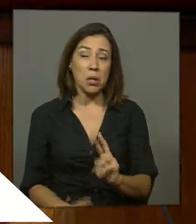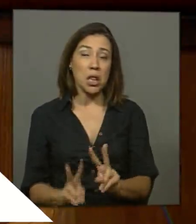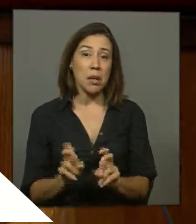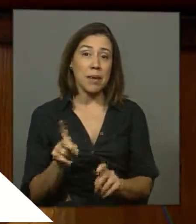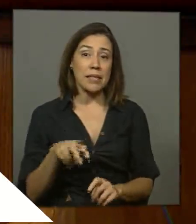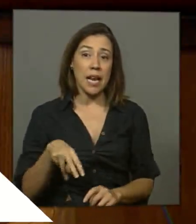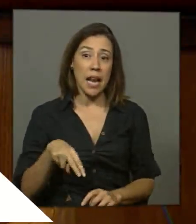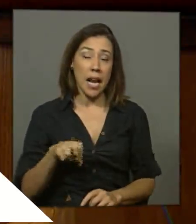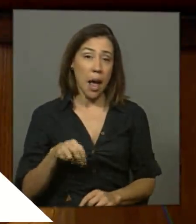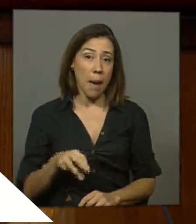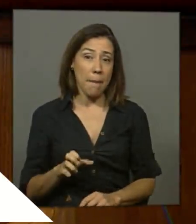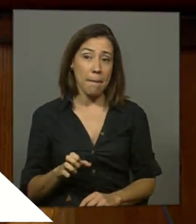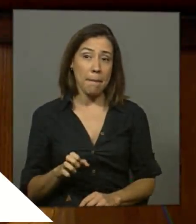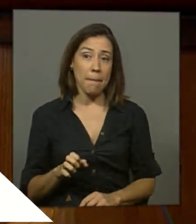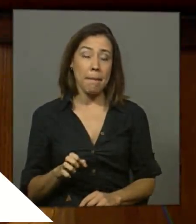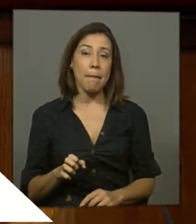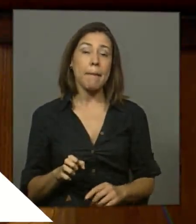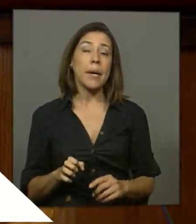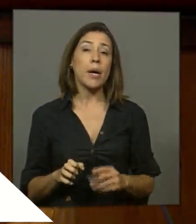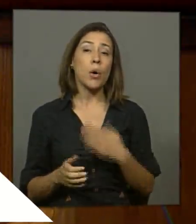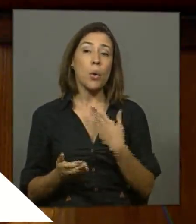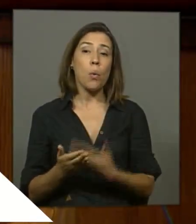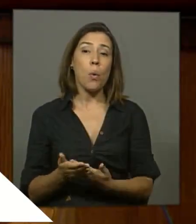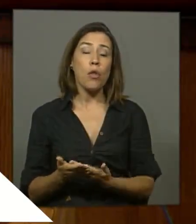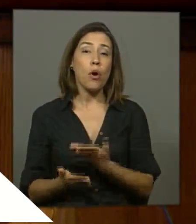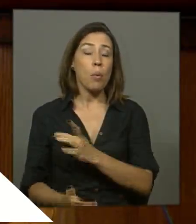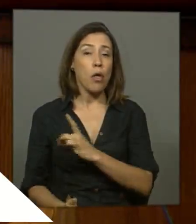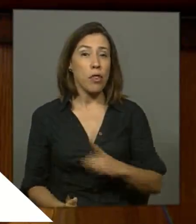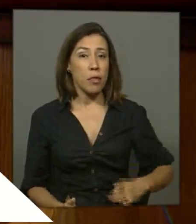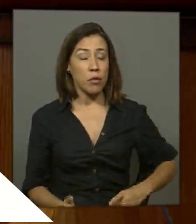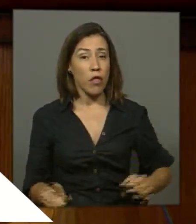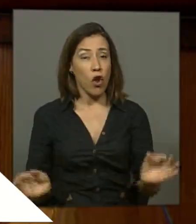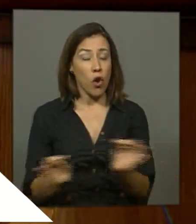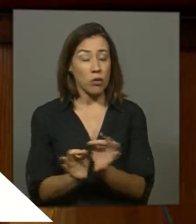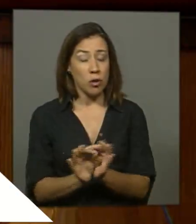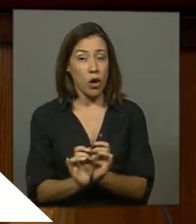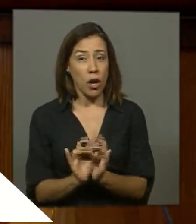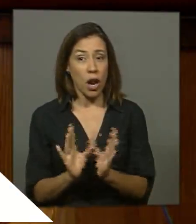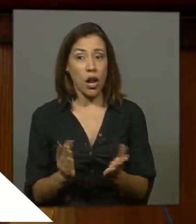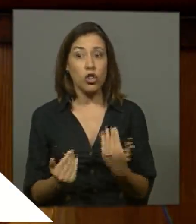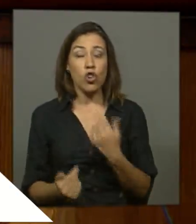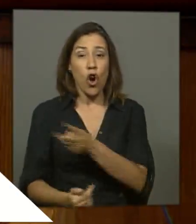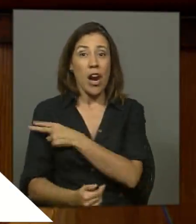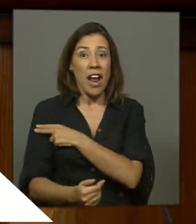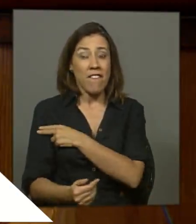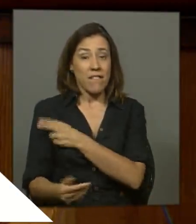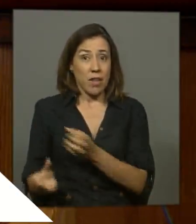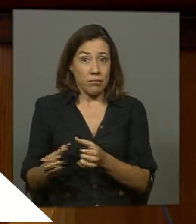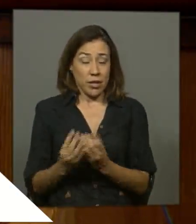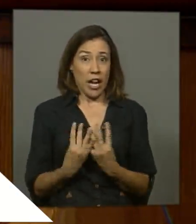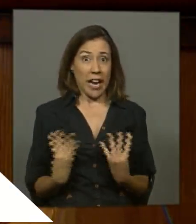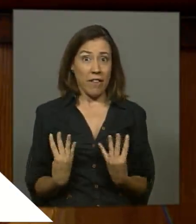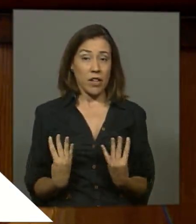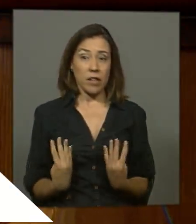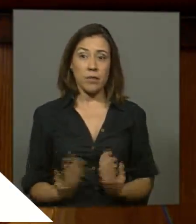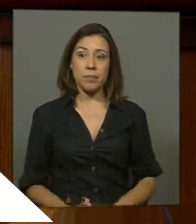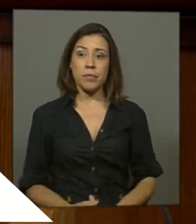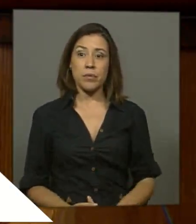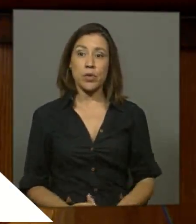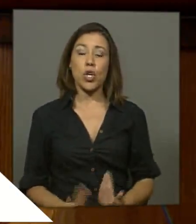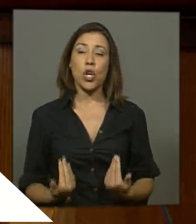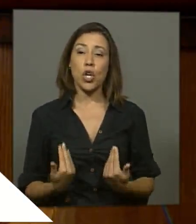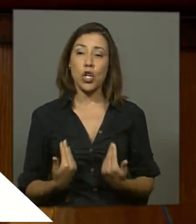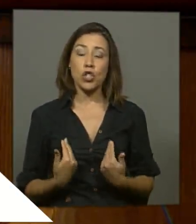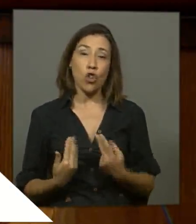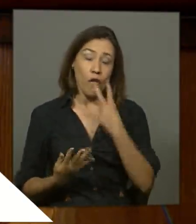lo del sename y en la medida en que como el diputado lo ha aclarado Soy el jefe de gabinete se entiende por lo tanto que yo